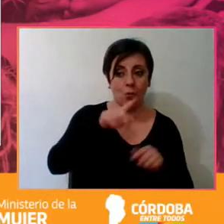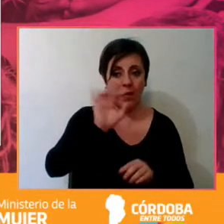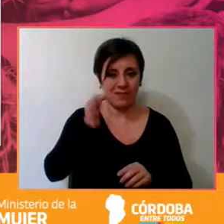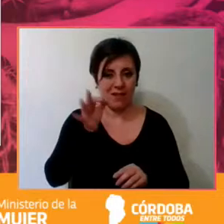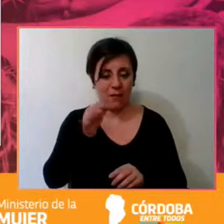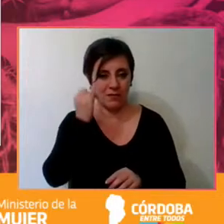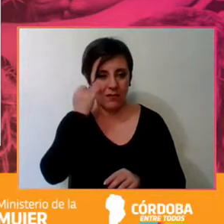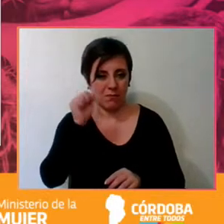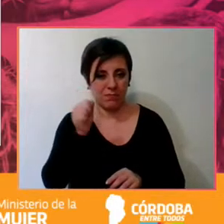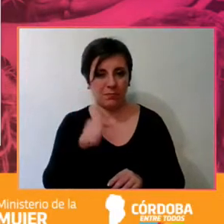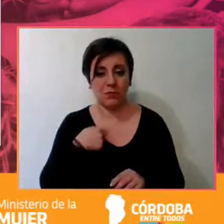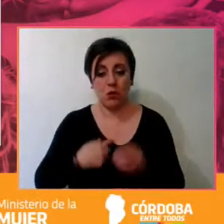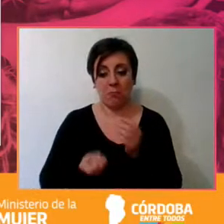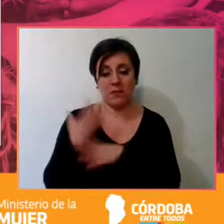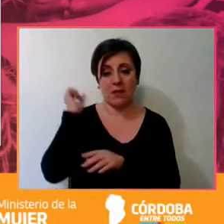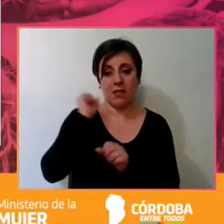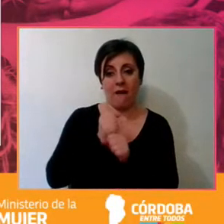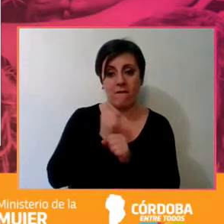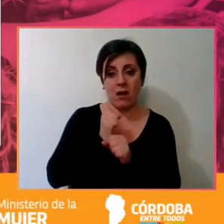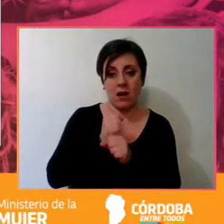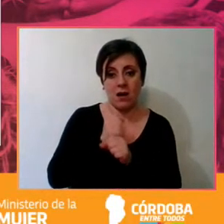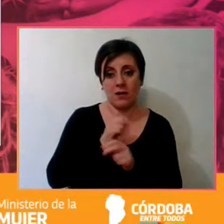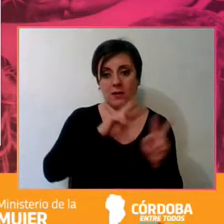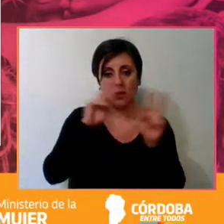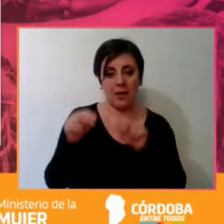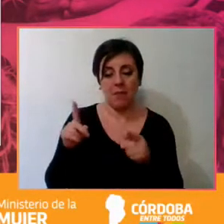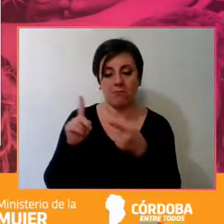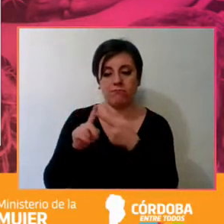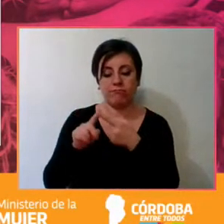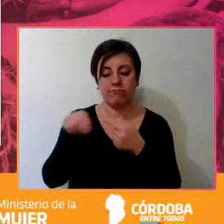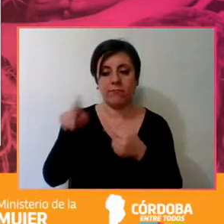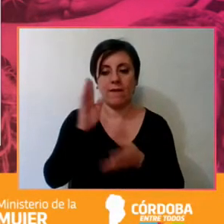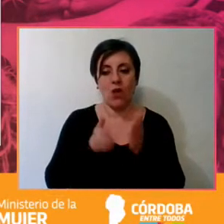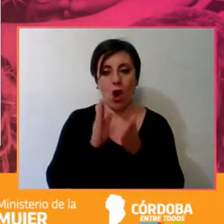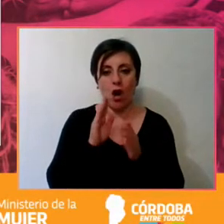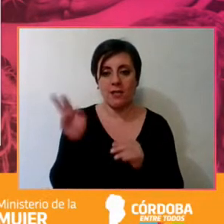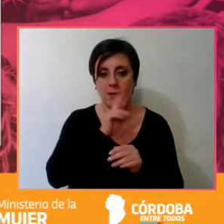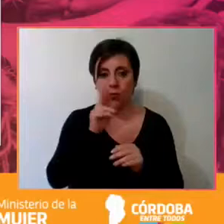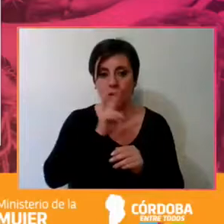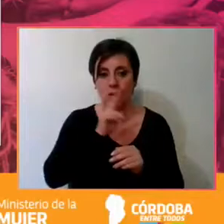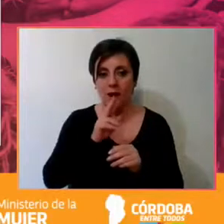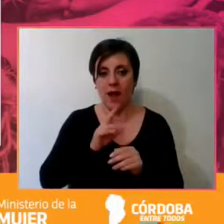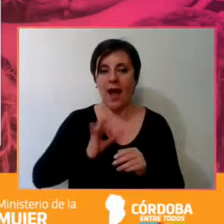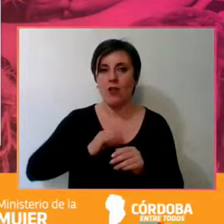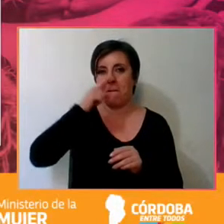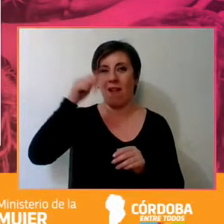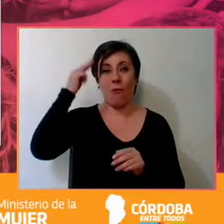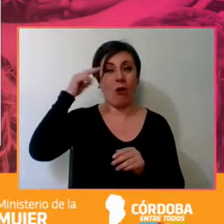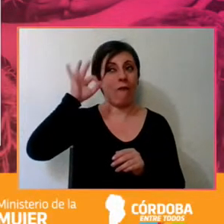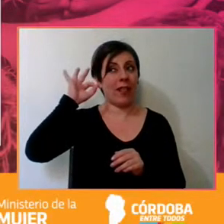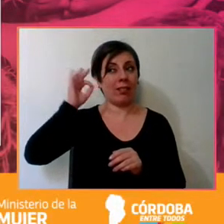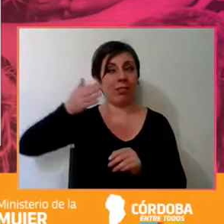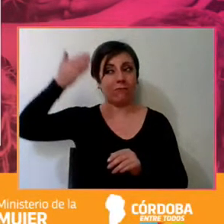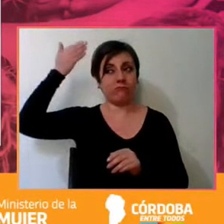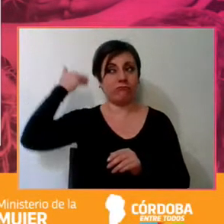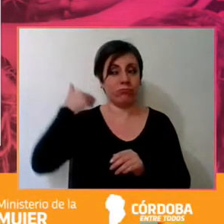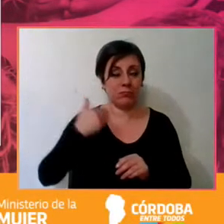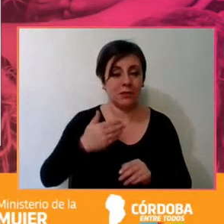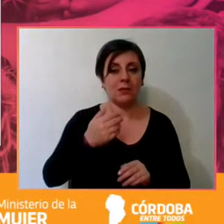cuando yo comencé a trabajar en los temas vinculados a violencia contra las mujeres en los inicios de los años 90,